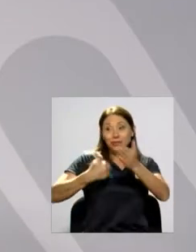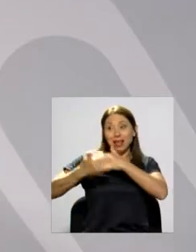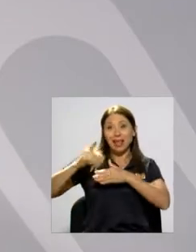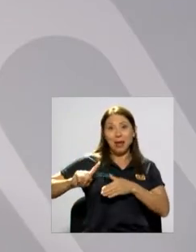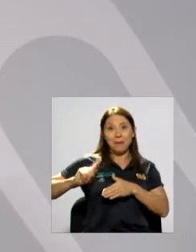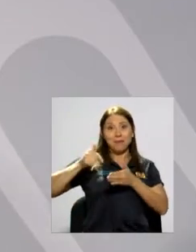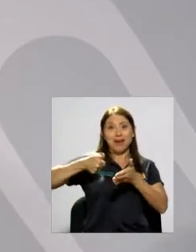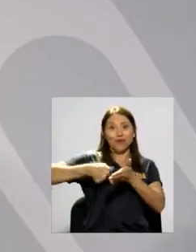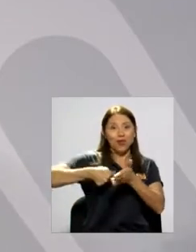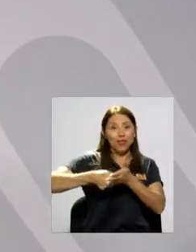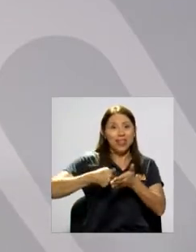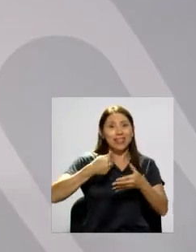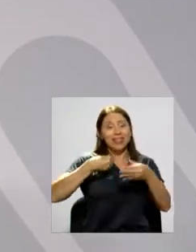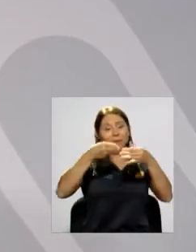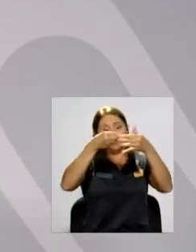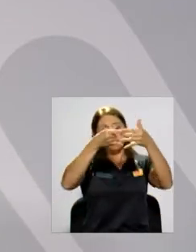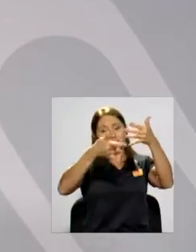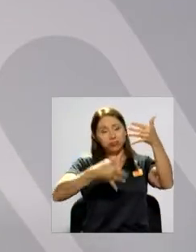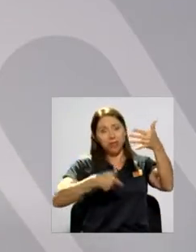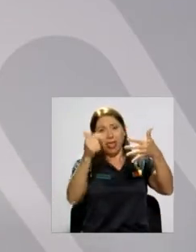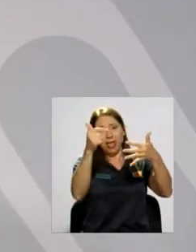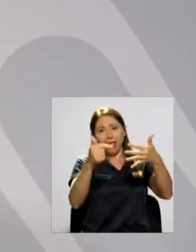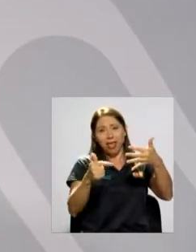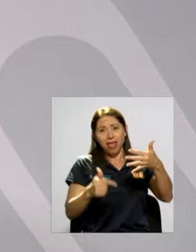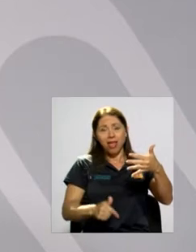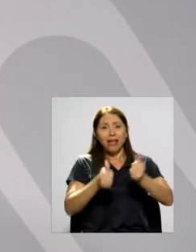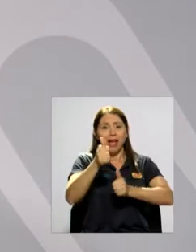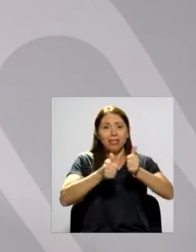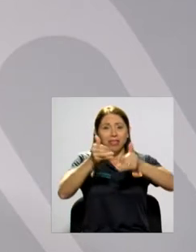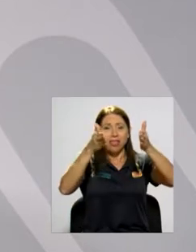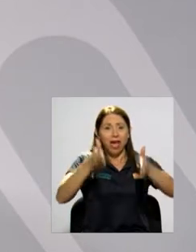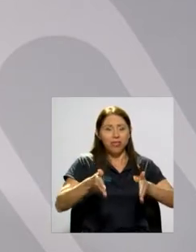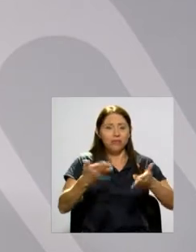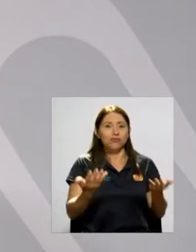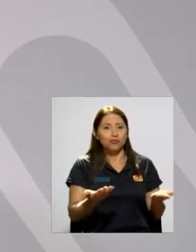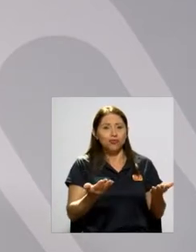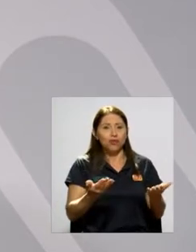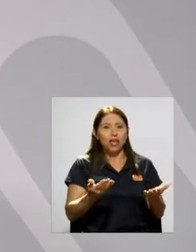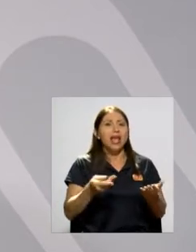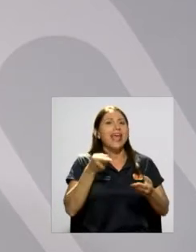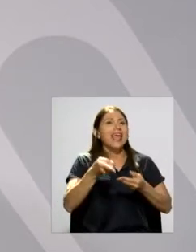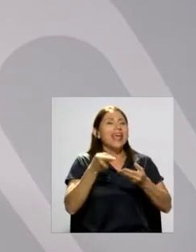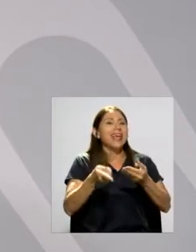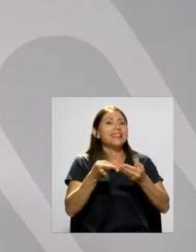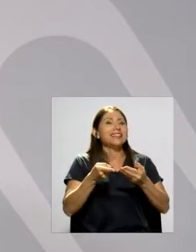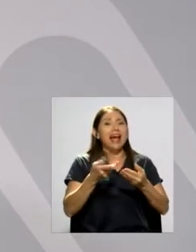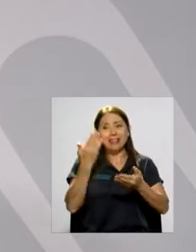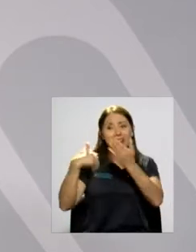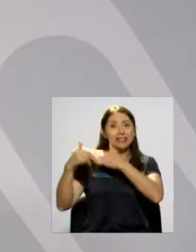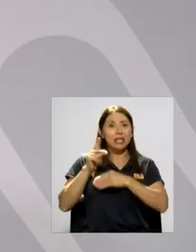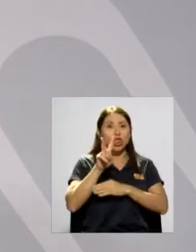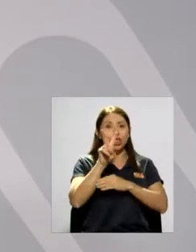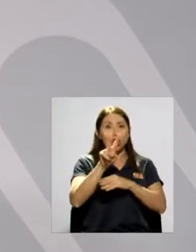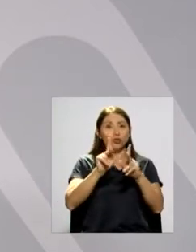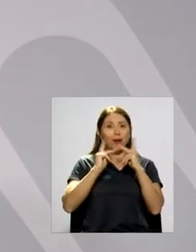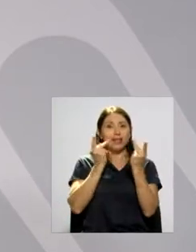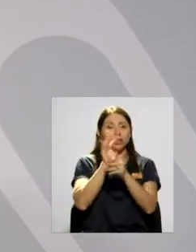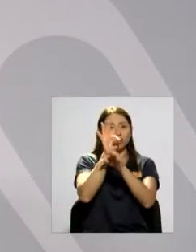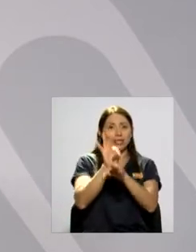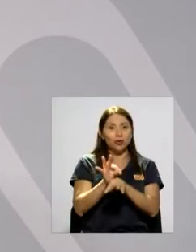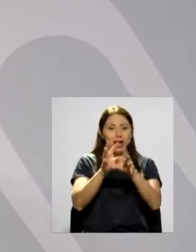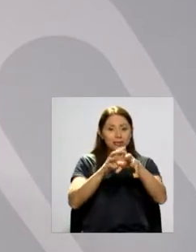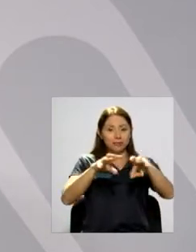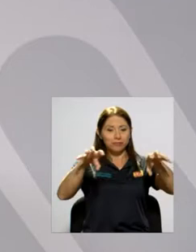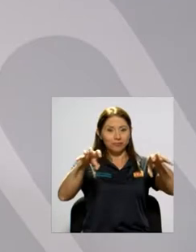Teníamos una gama muy variada de candidatos a la presidencia. ¿De qué manera la ruptura de ese bipartidismo tradicional en Costa Rica